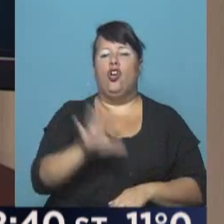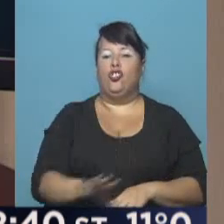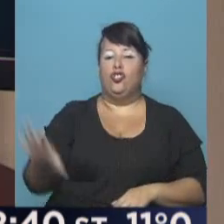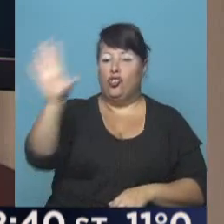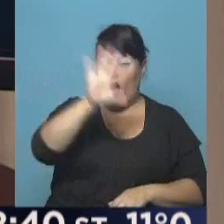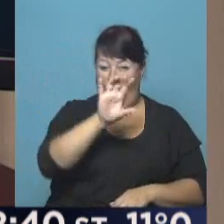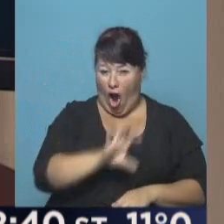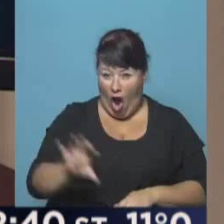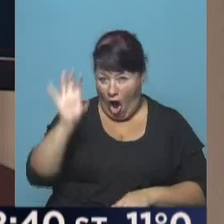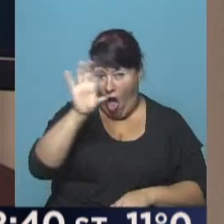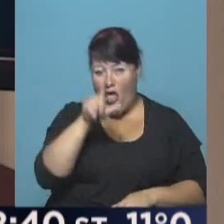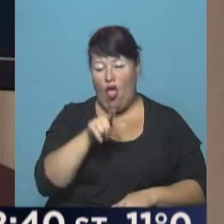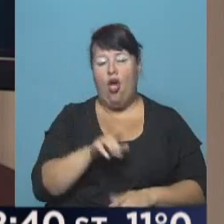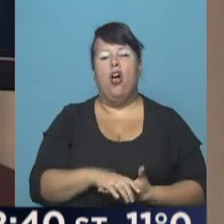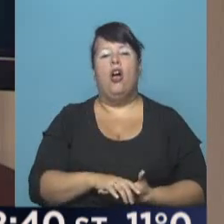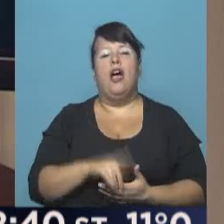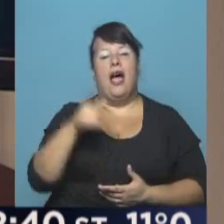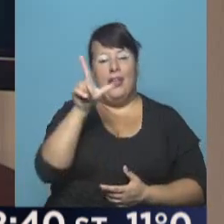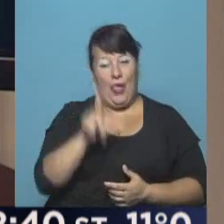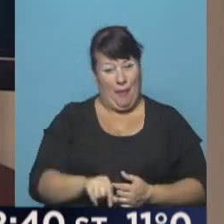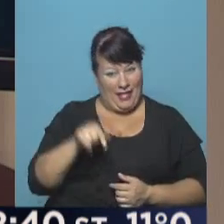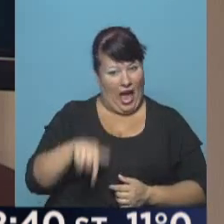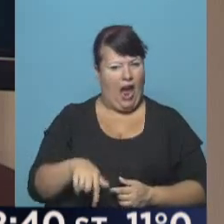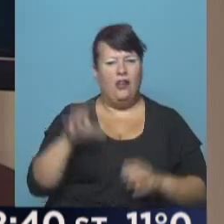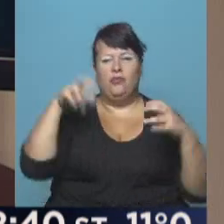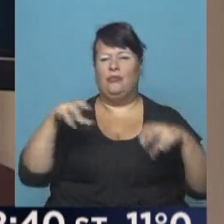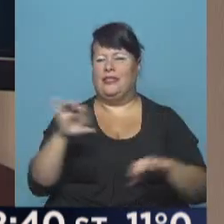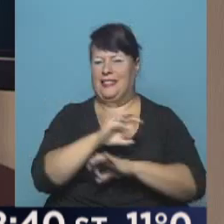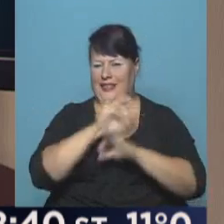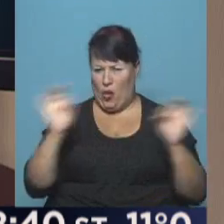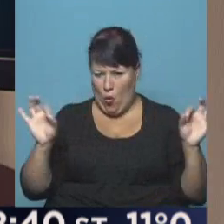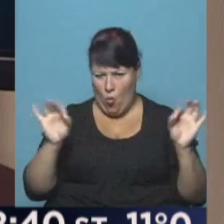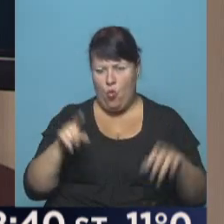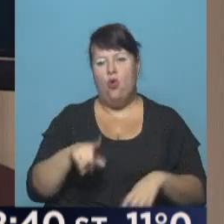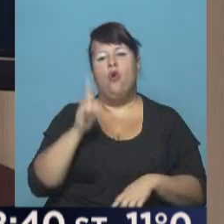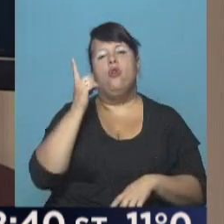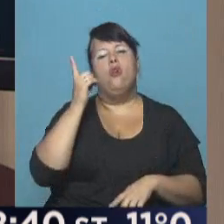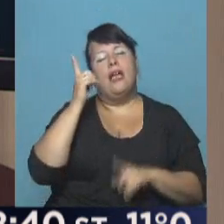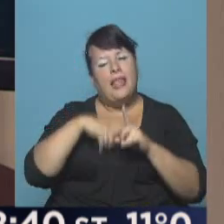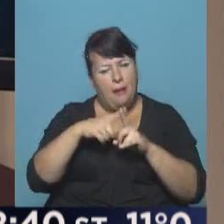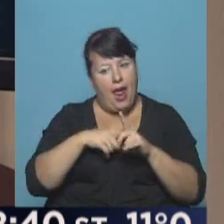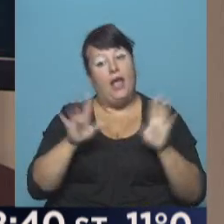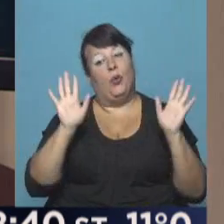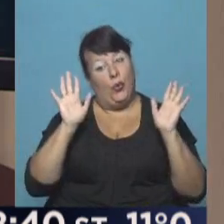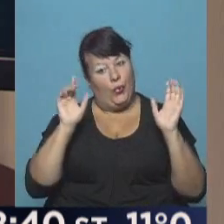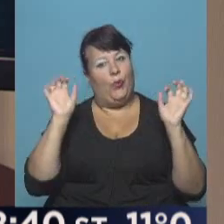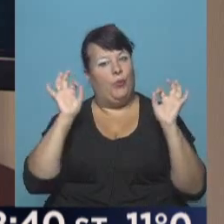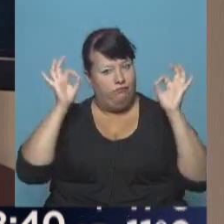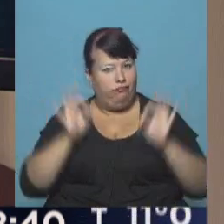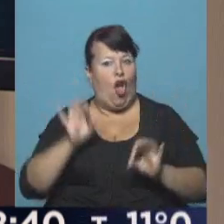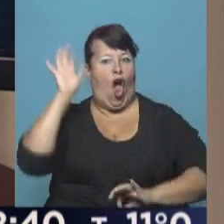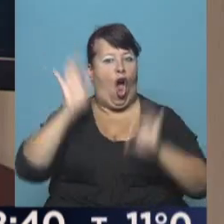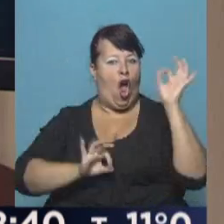demás ciudades, en todas las demás provincias de la Patagonia, nada de precipitación. Las temperaturas, bueno, bien otoñales,